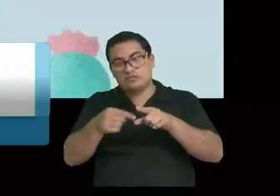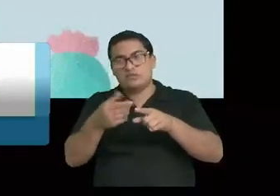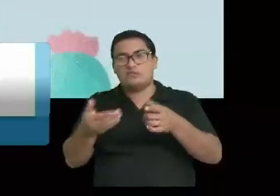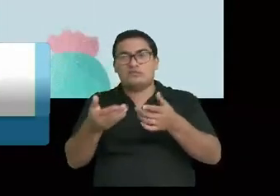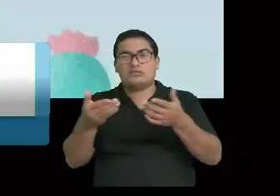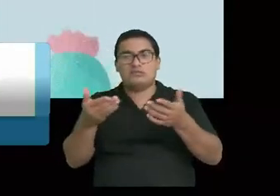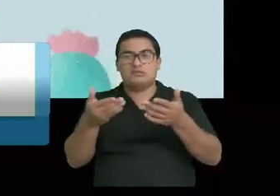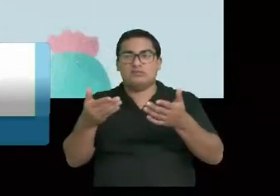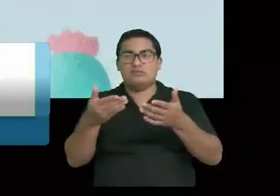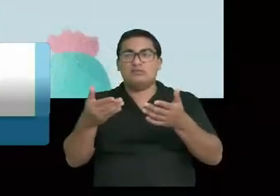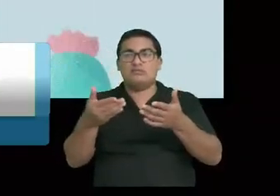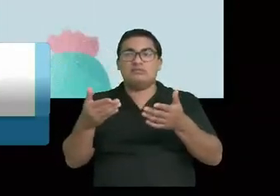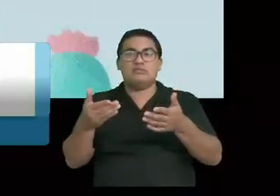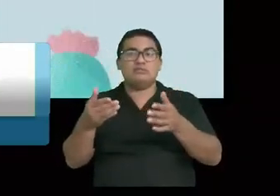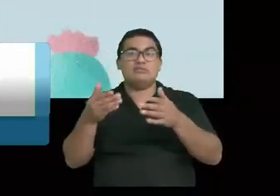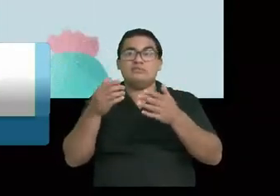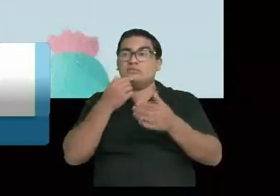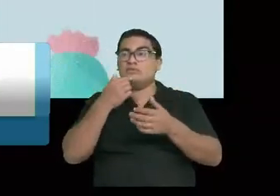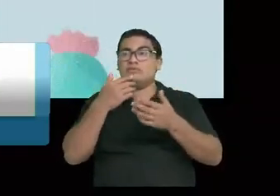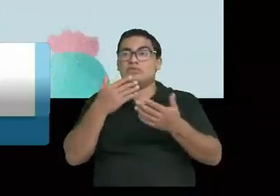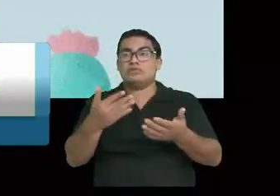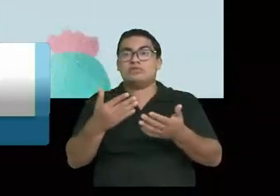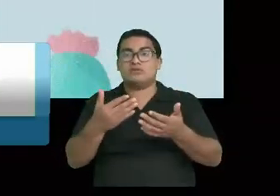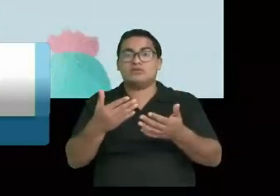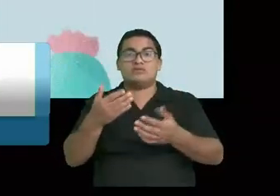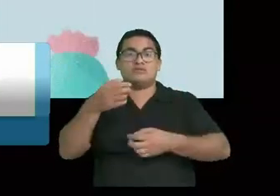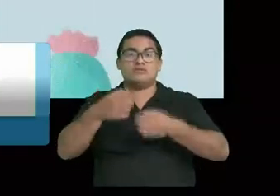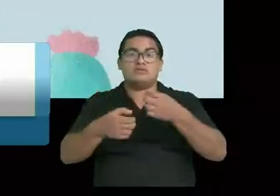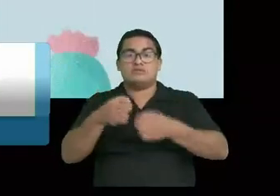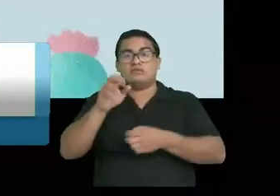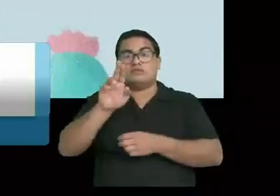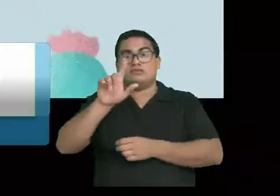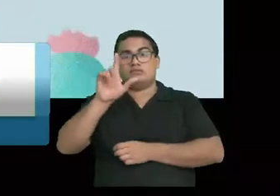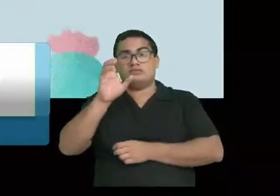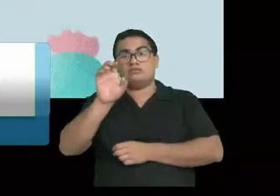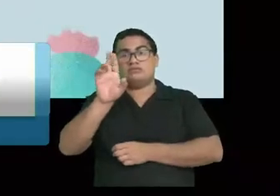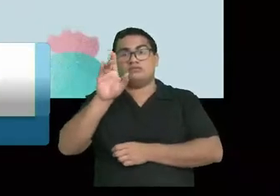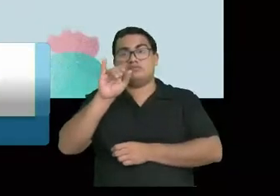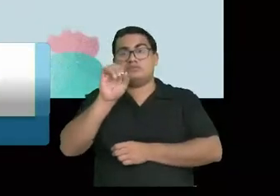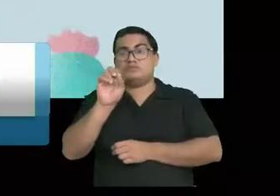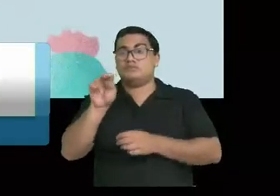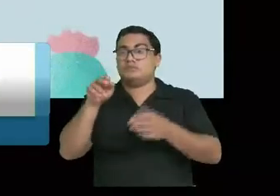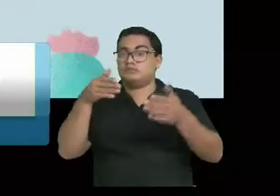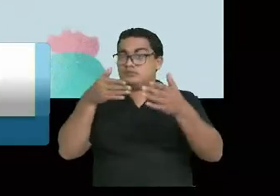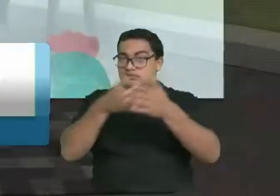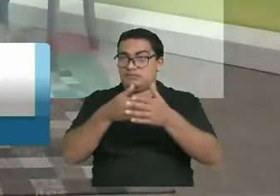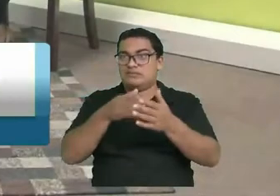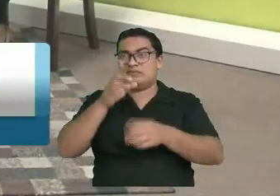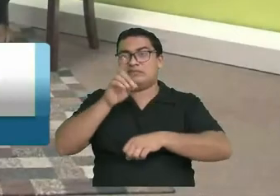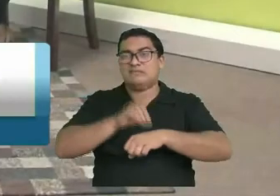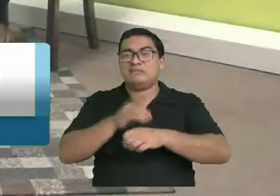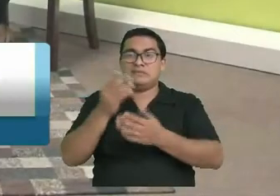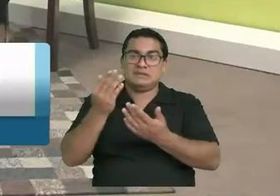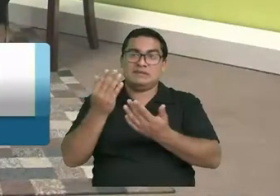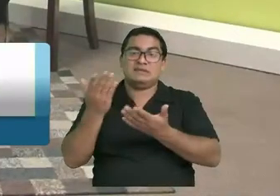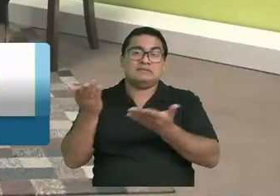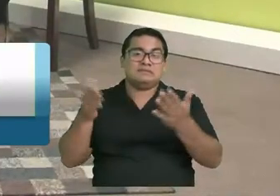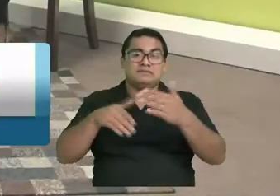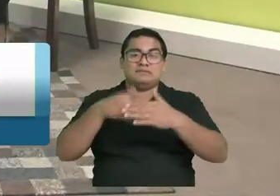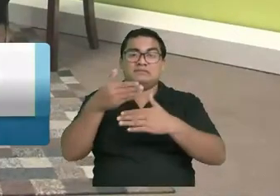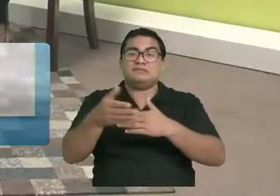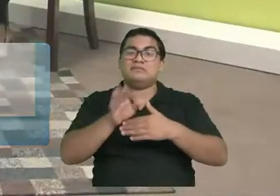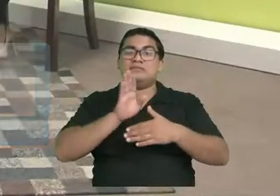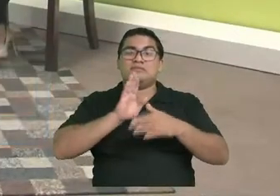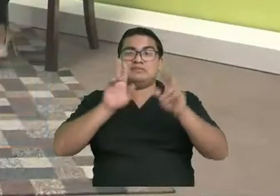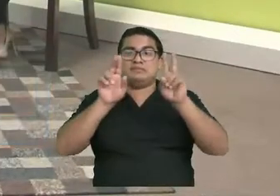servicio de cirugía, precisamente porque ya están con ulceraciones. Vamos a hacer una pausa, doctora. Cuando regresemos vamos a seguir hablando más de